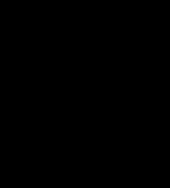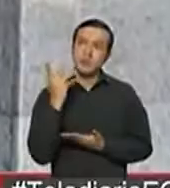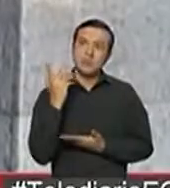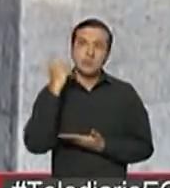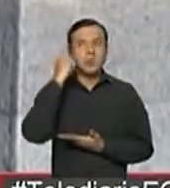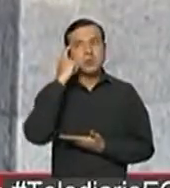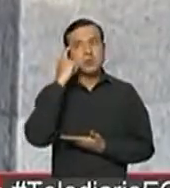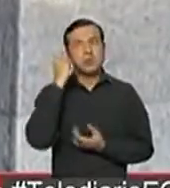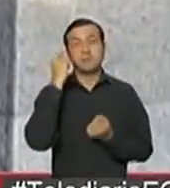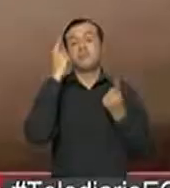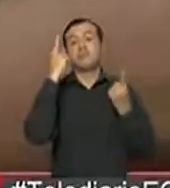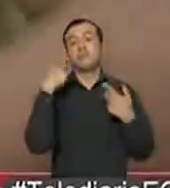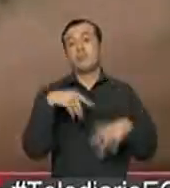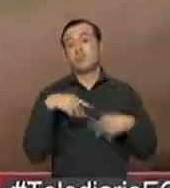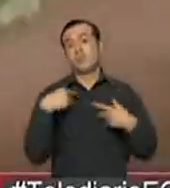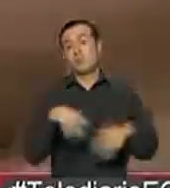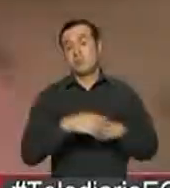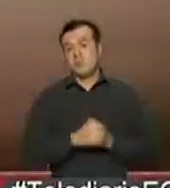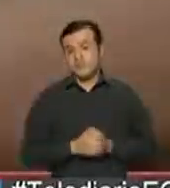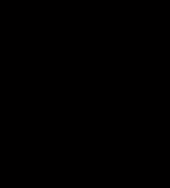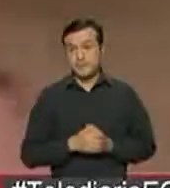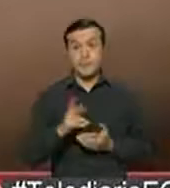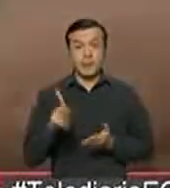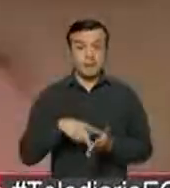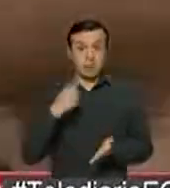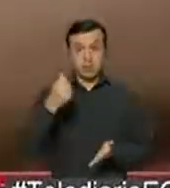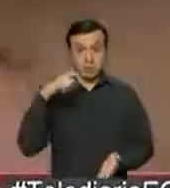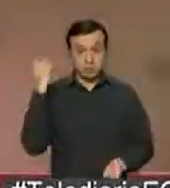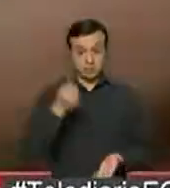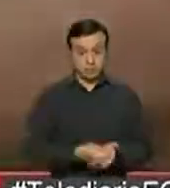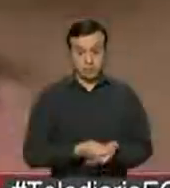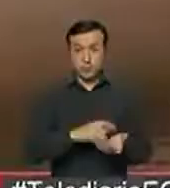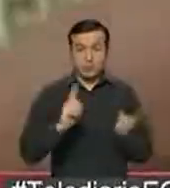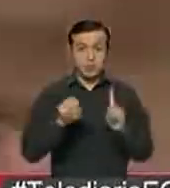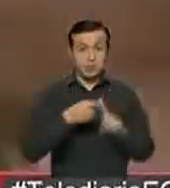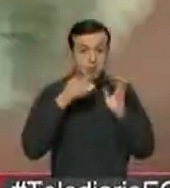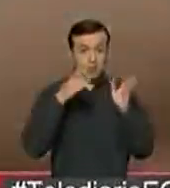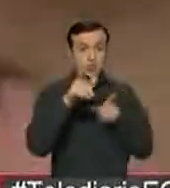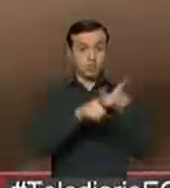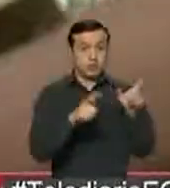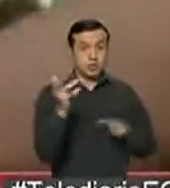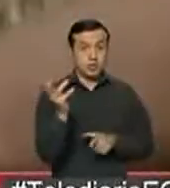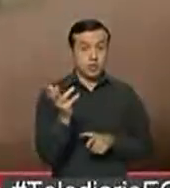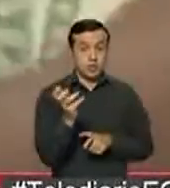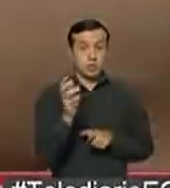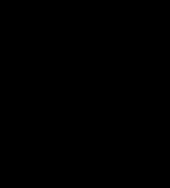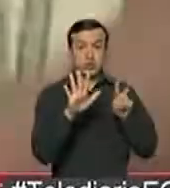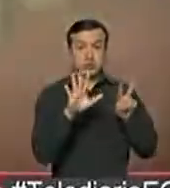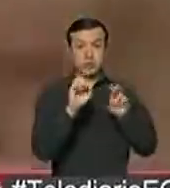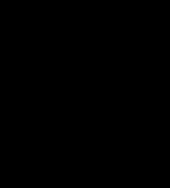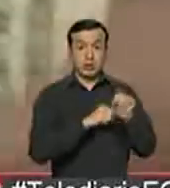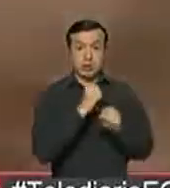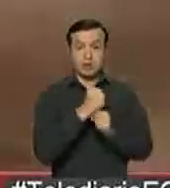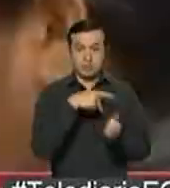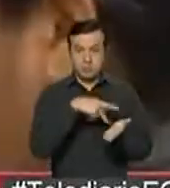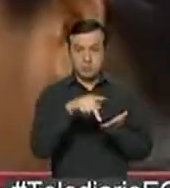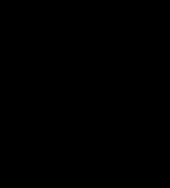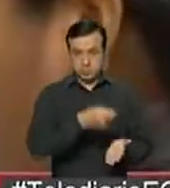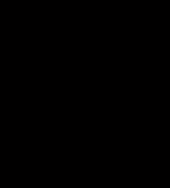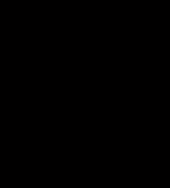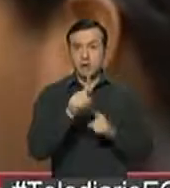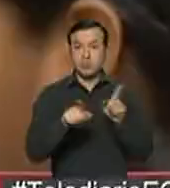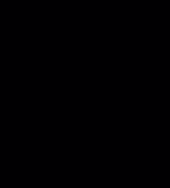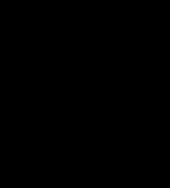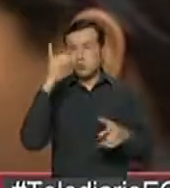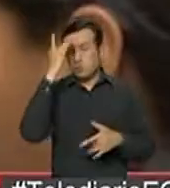Tal vez hasta no podría creerlo. En el caso de los pagos en efectivo, se ha priorizado para jubilados con más de 70 años de edad y con